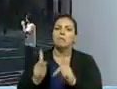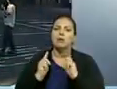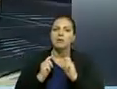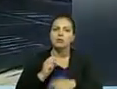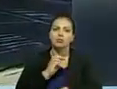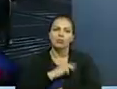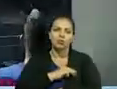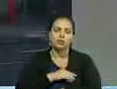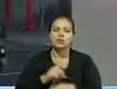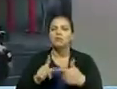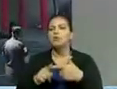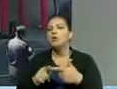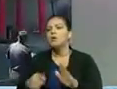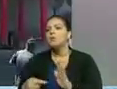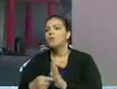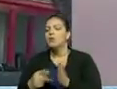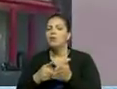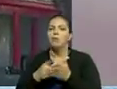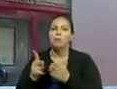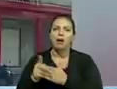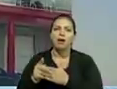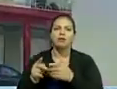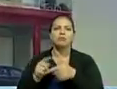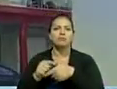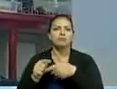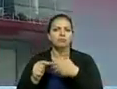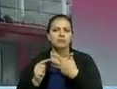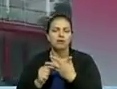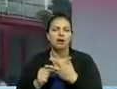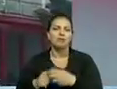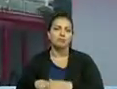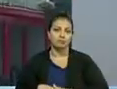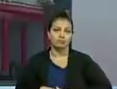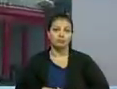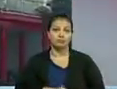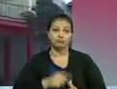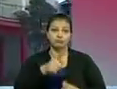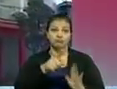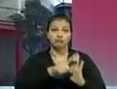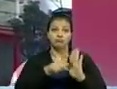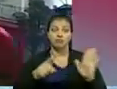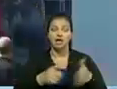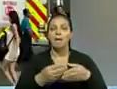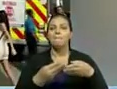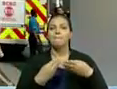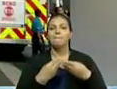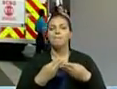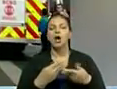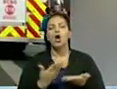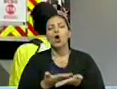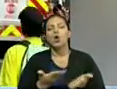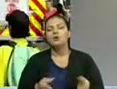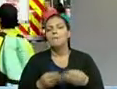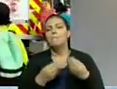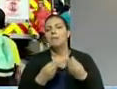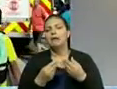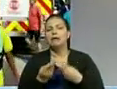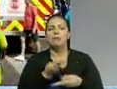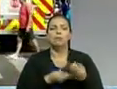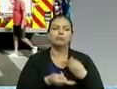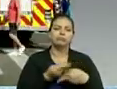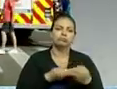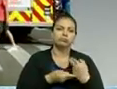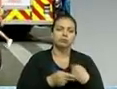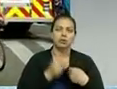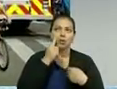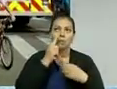de locales de venta de productos de plásticos, muchos importados, de la parte superior, era